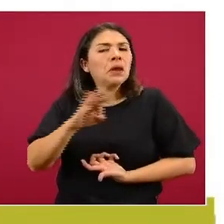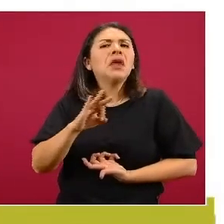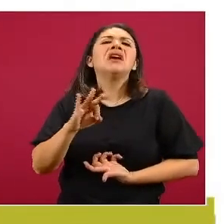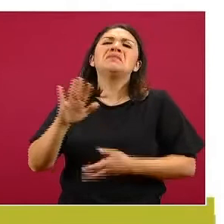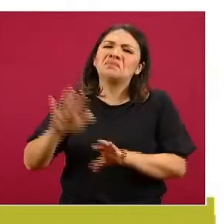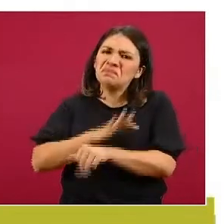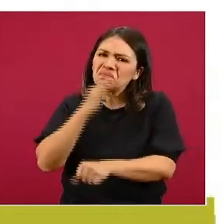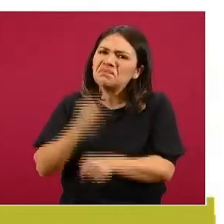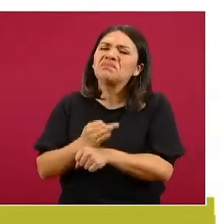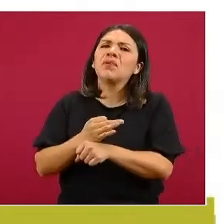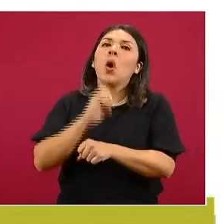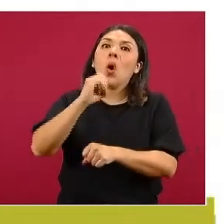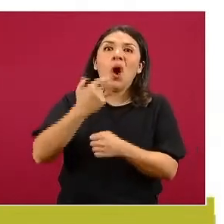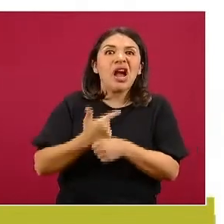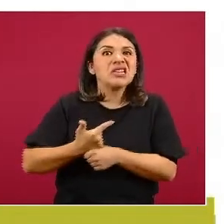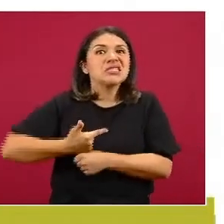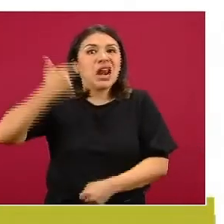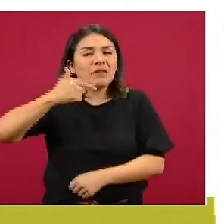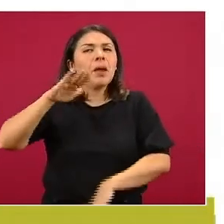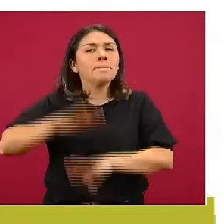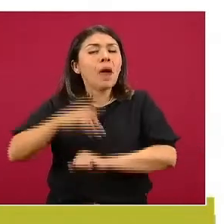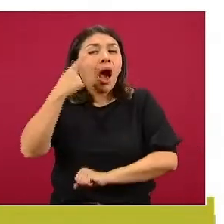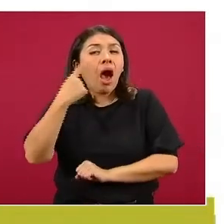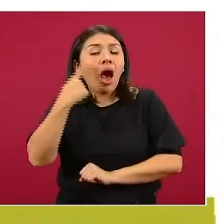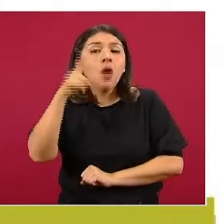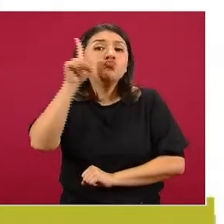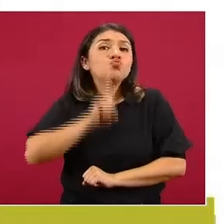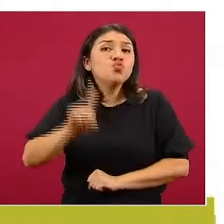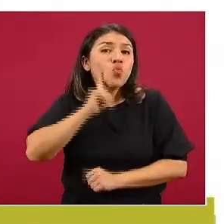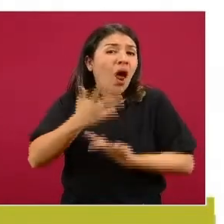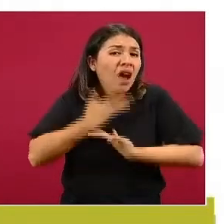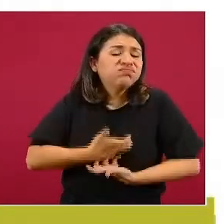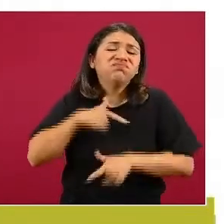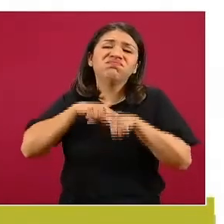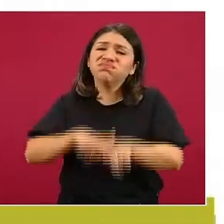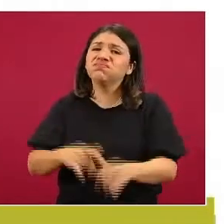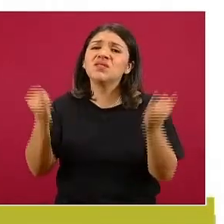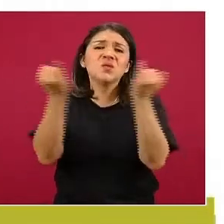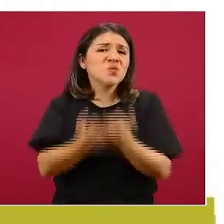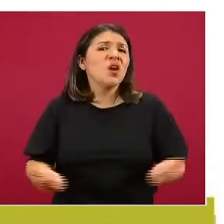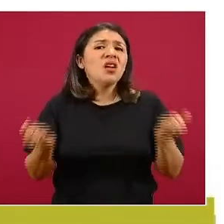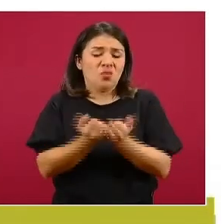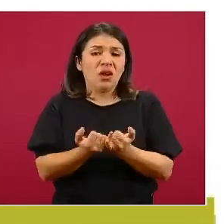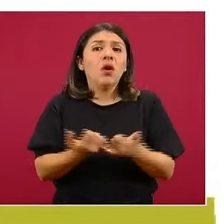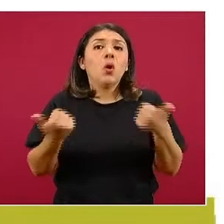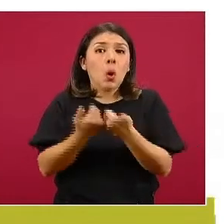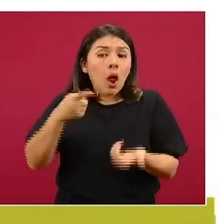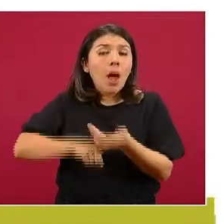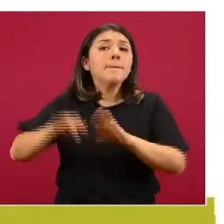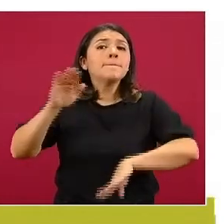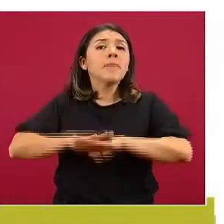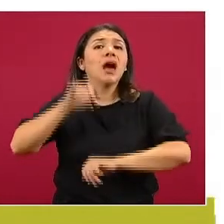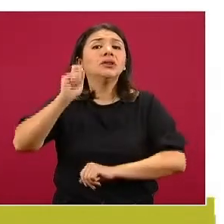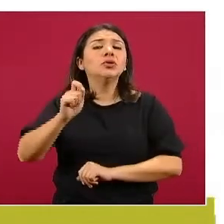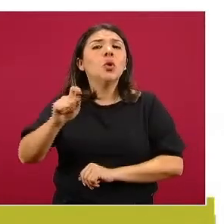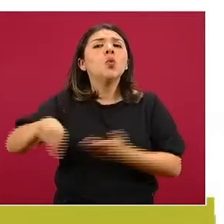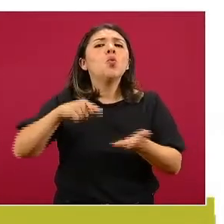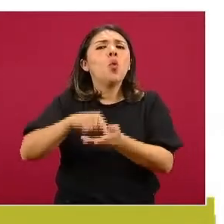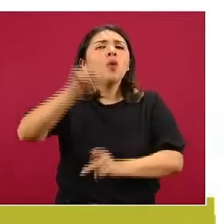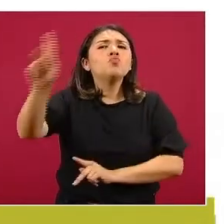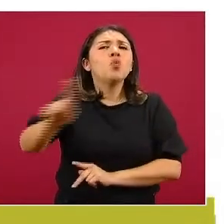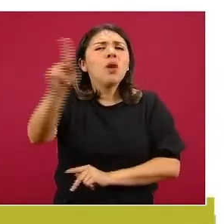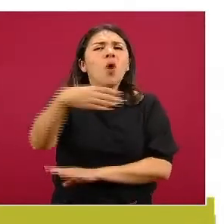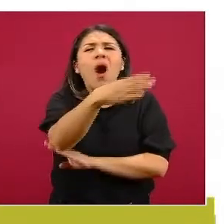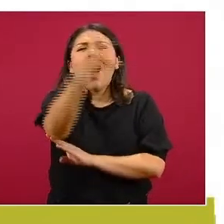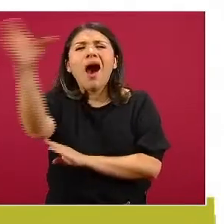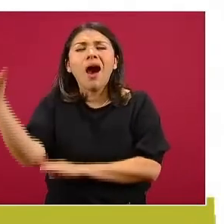moderada a severa. Es más prevalente en mujeres, eso se sigue manteniendo, y también es más prevalente en las zonas rurales.